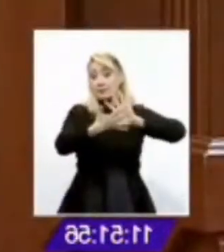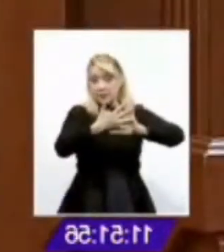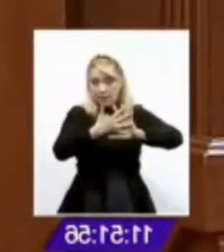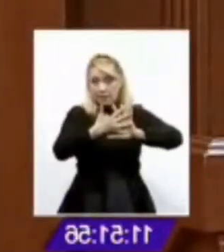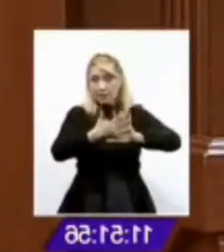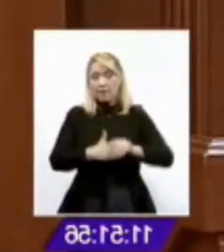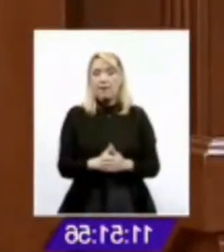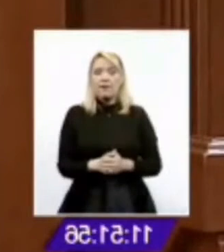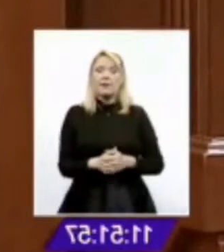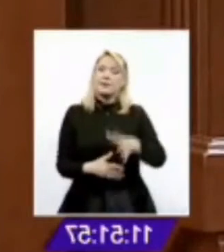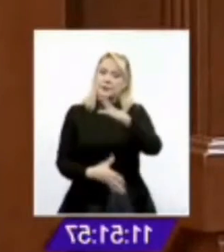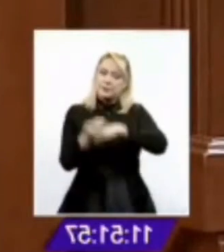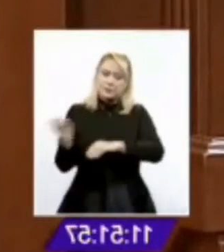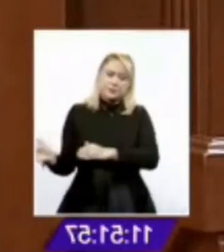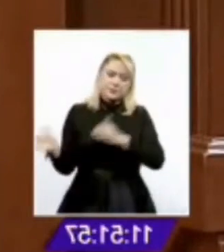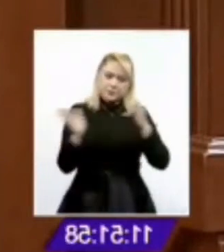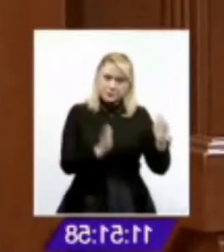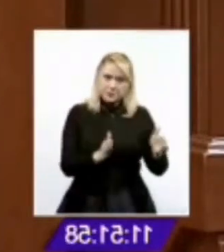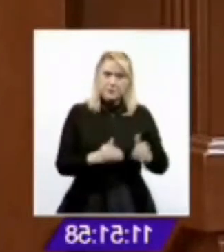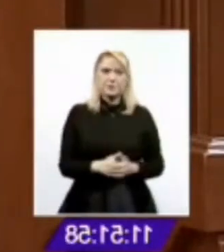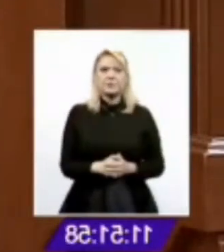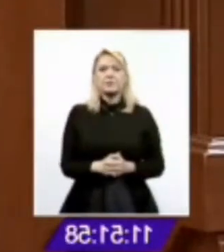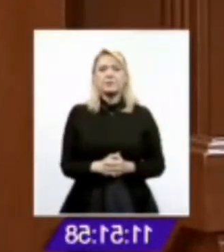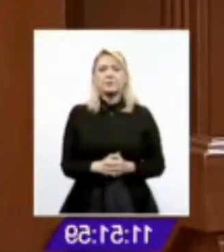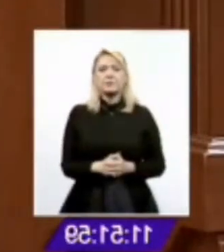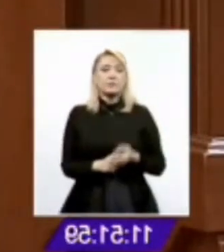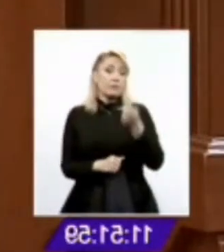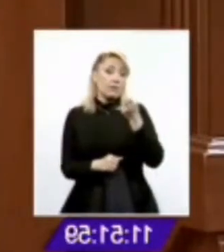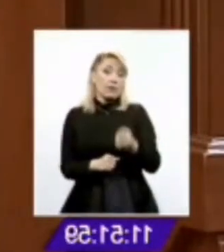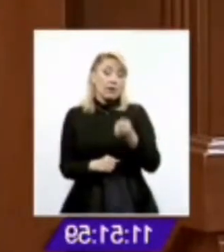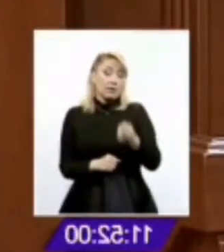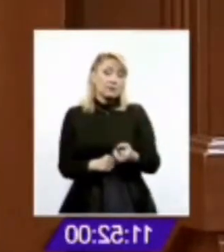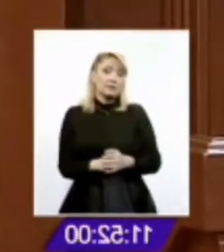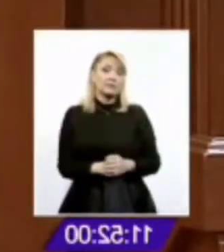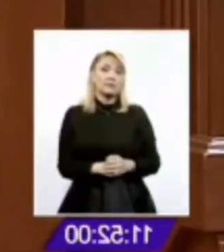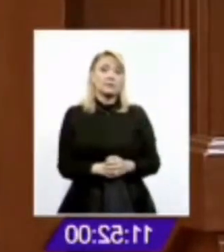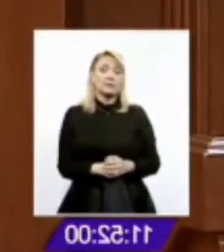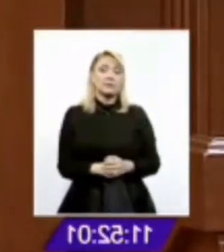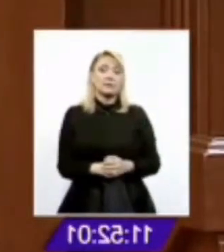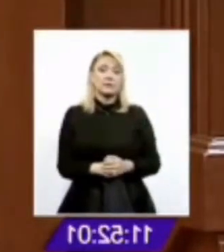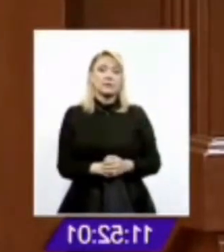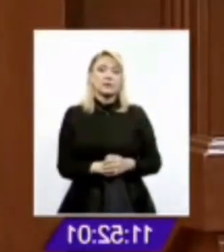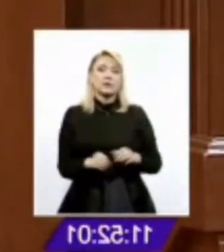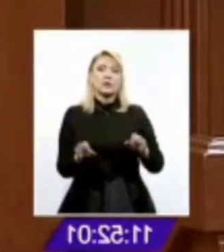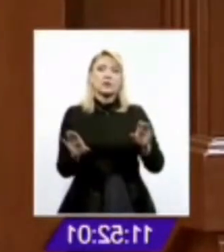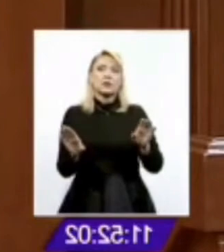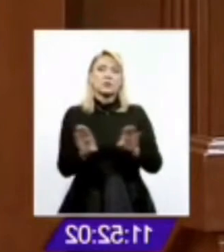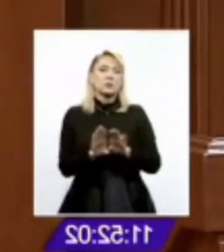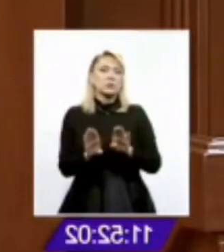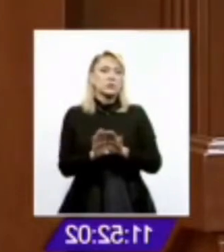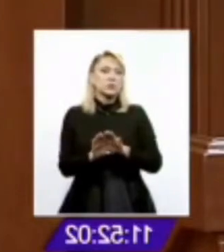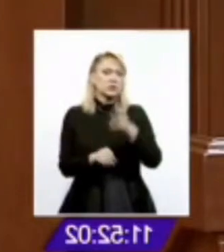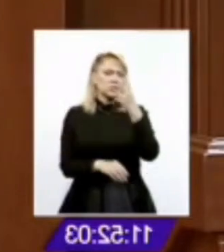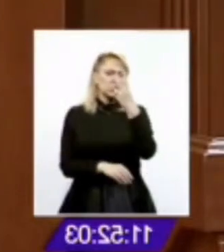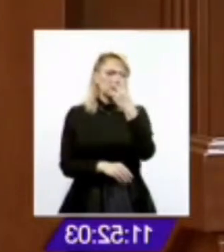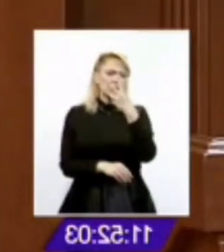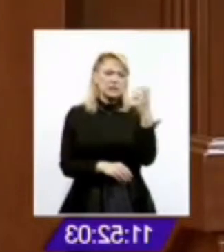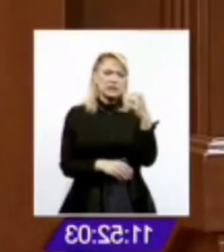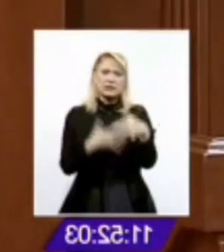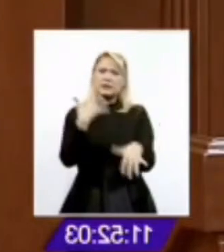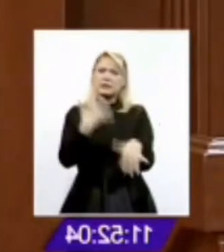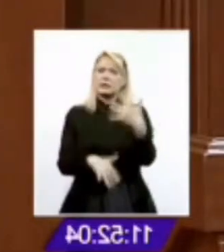otras publicaciones, están hablando de eso, del desdén del Ejecutivo. No es un desdén, es simple y sencillamente un